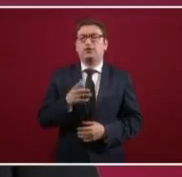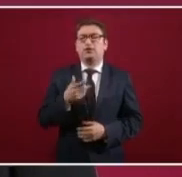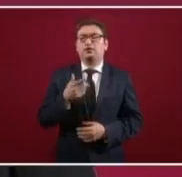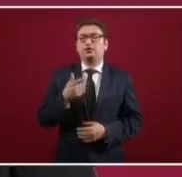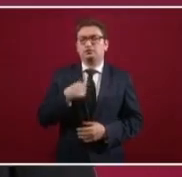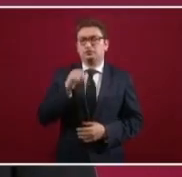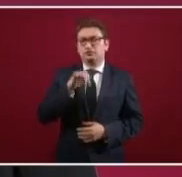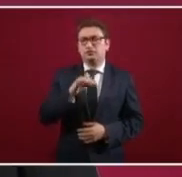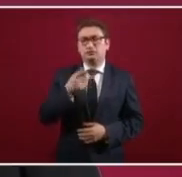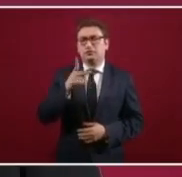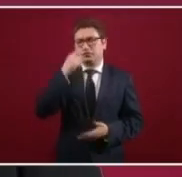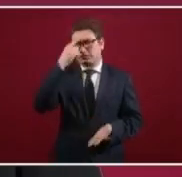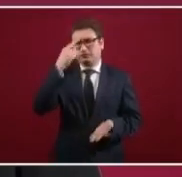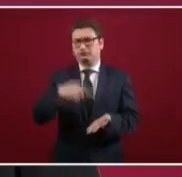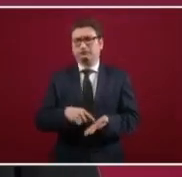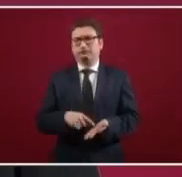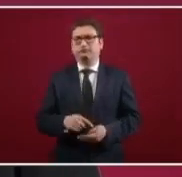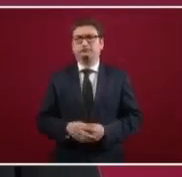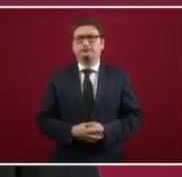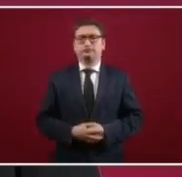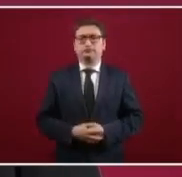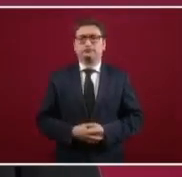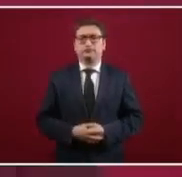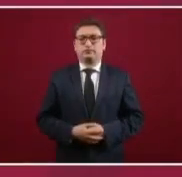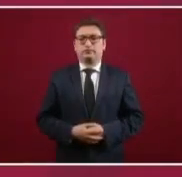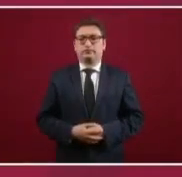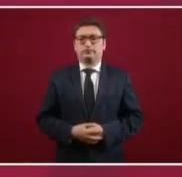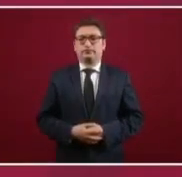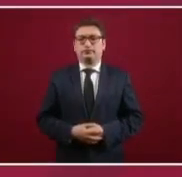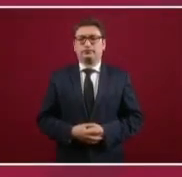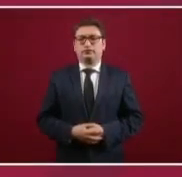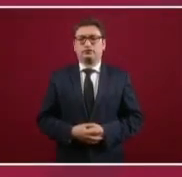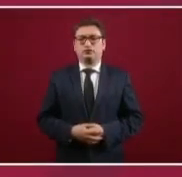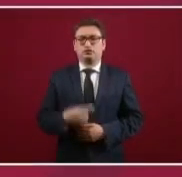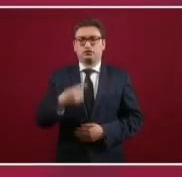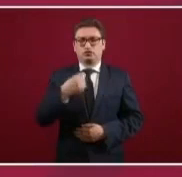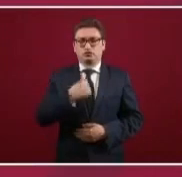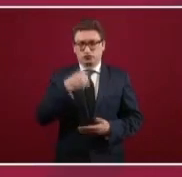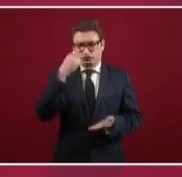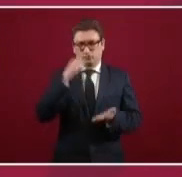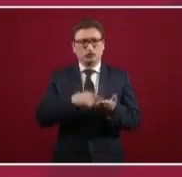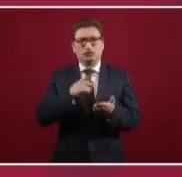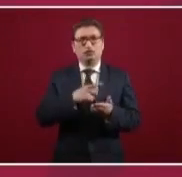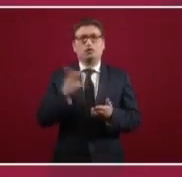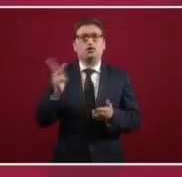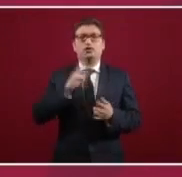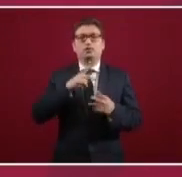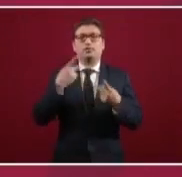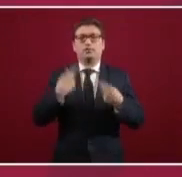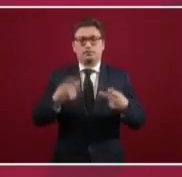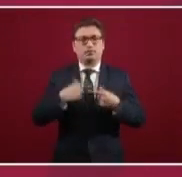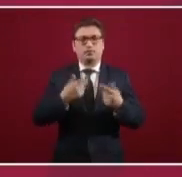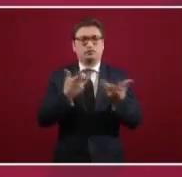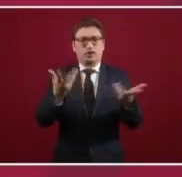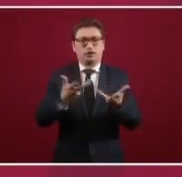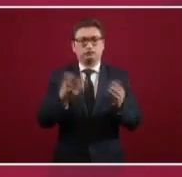que se haya hecho creo que fue la reacción de la gente